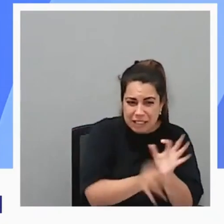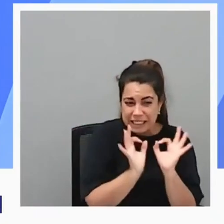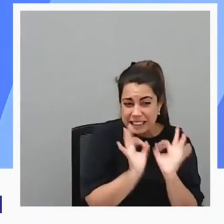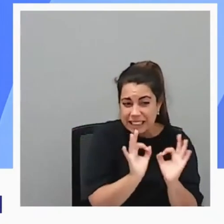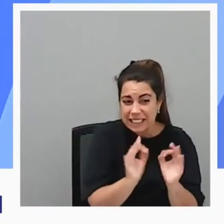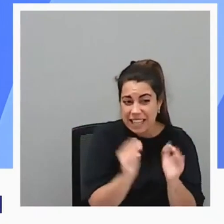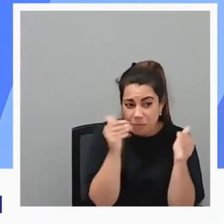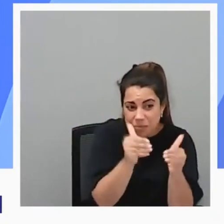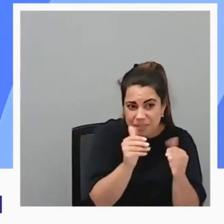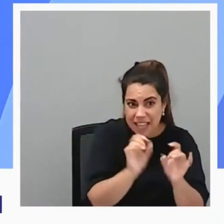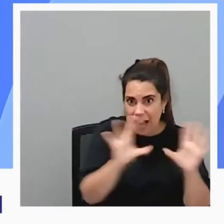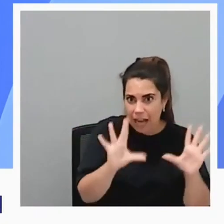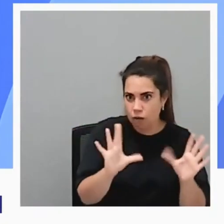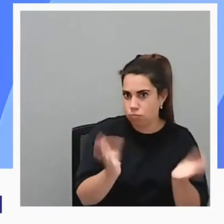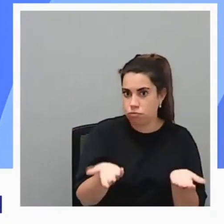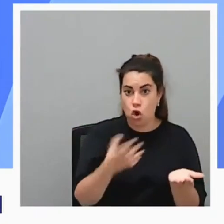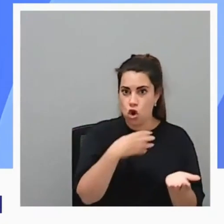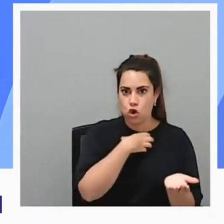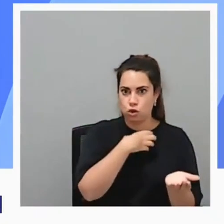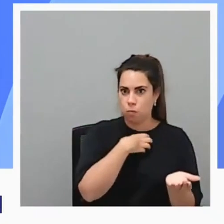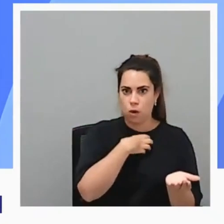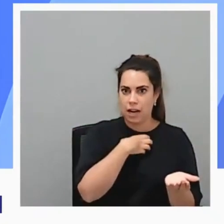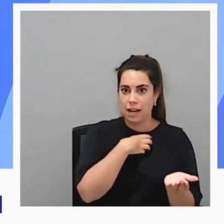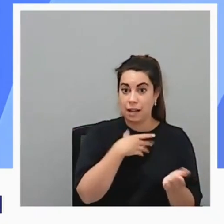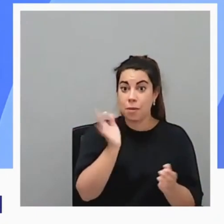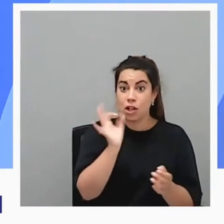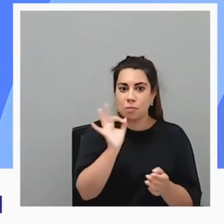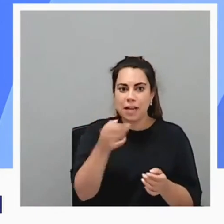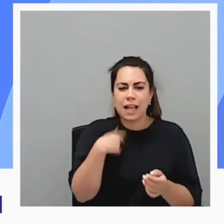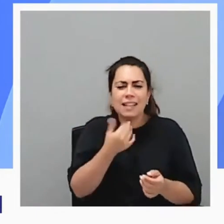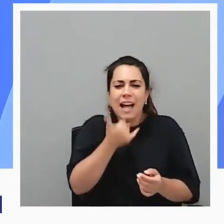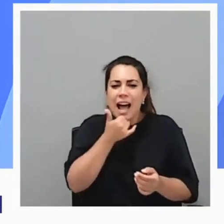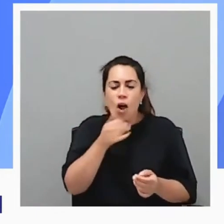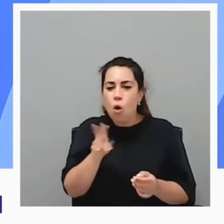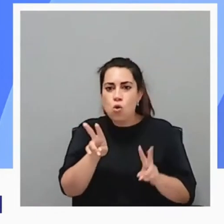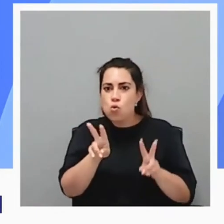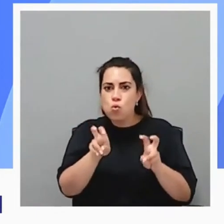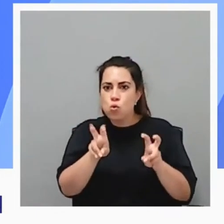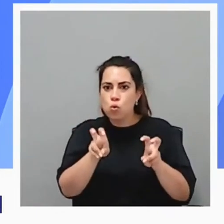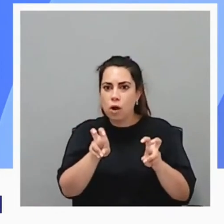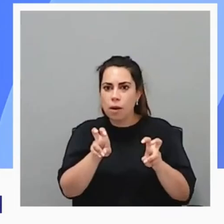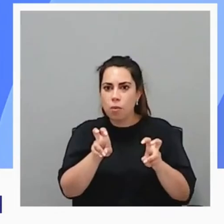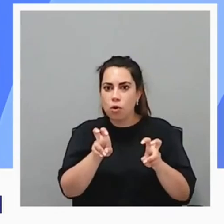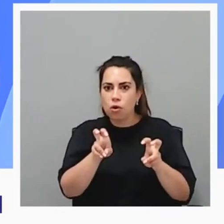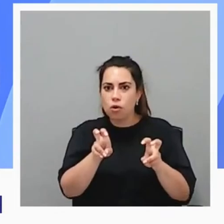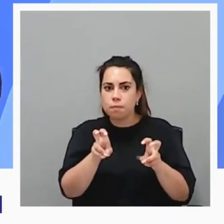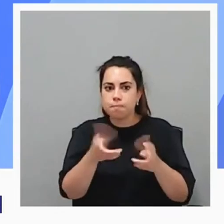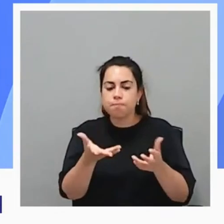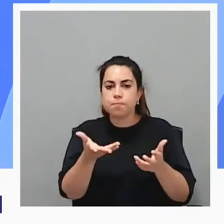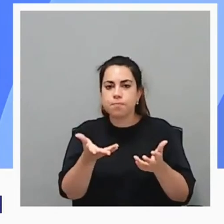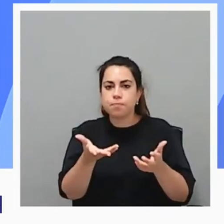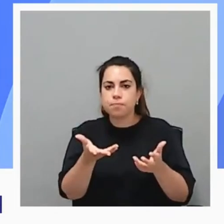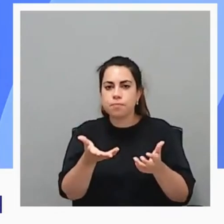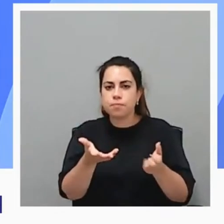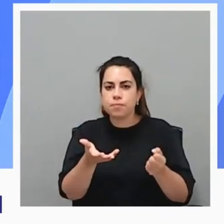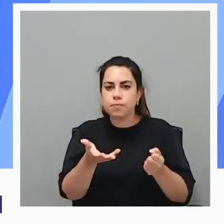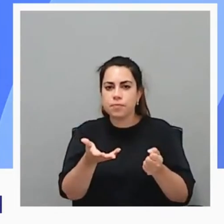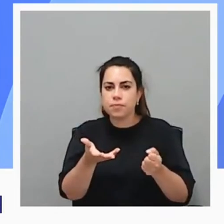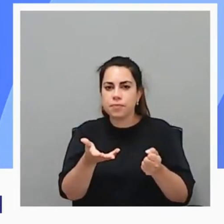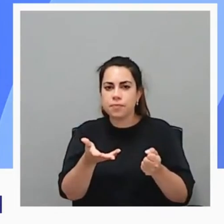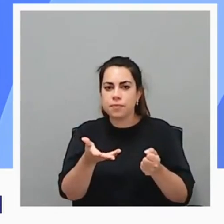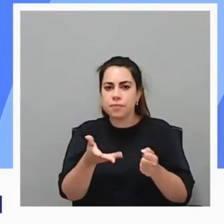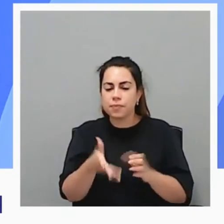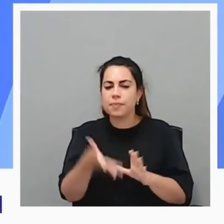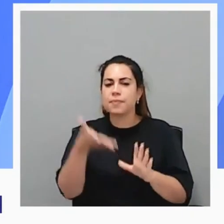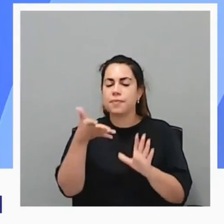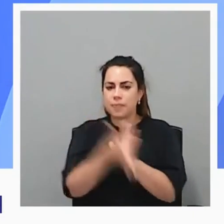hay un fenómeno nuevo que es innovación, es decir, que es aplicar a la actividad